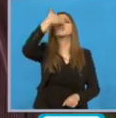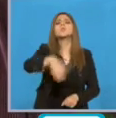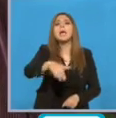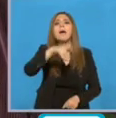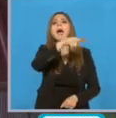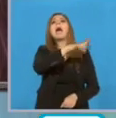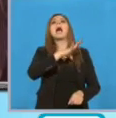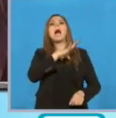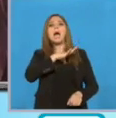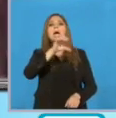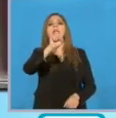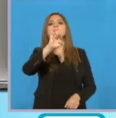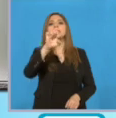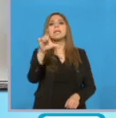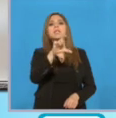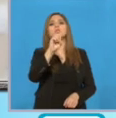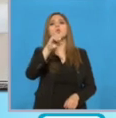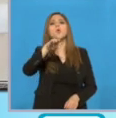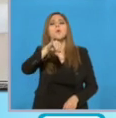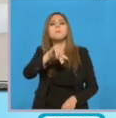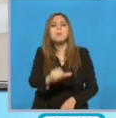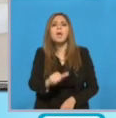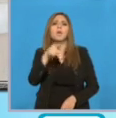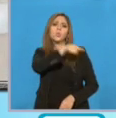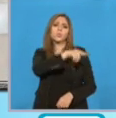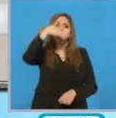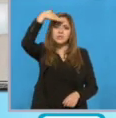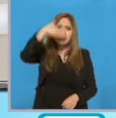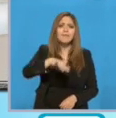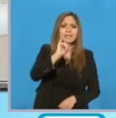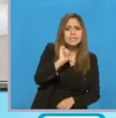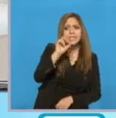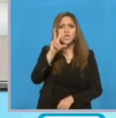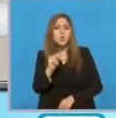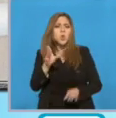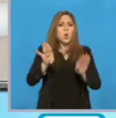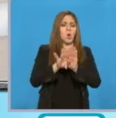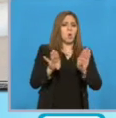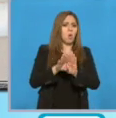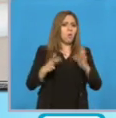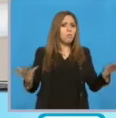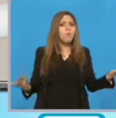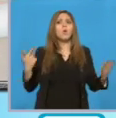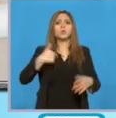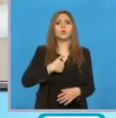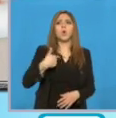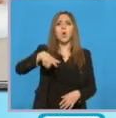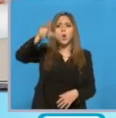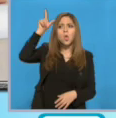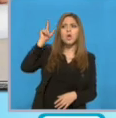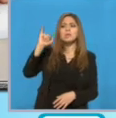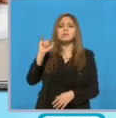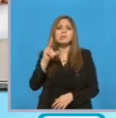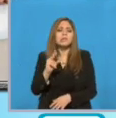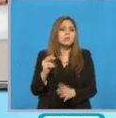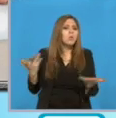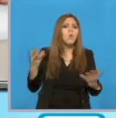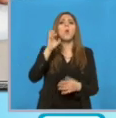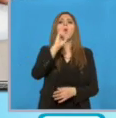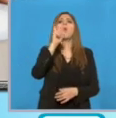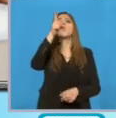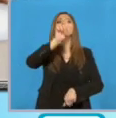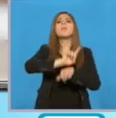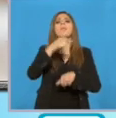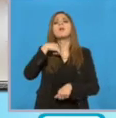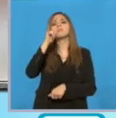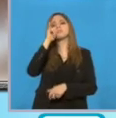diagnosticar y pues bueno, y saber si eso no es? Si lo padeces, si fui ¿no? una loca o no. Claro. ¿no? O fue una Es noche que- de copas.